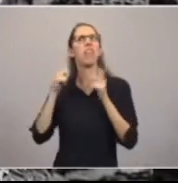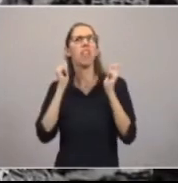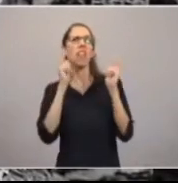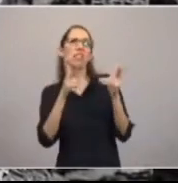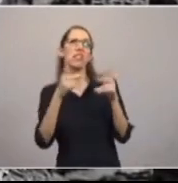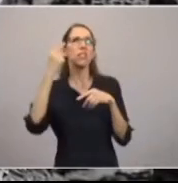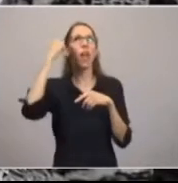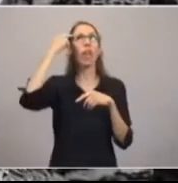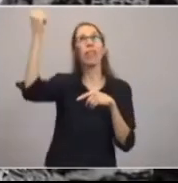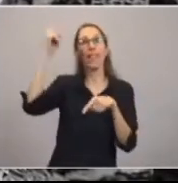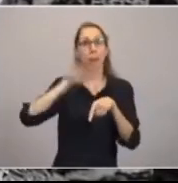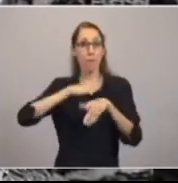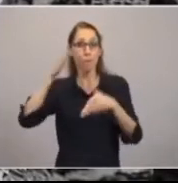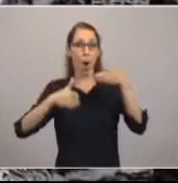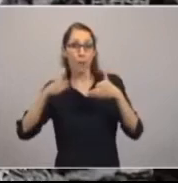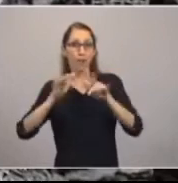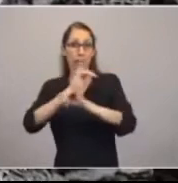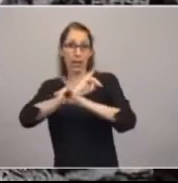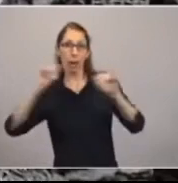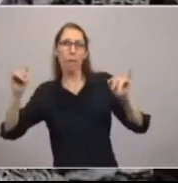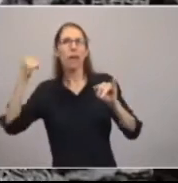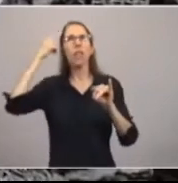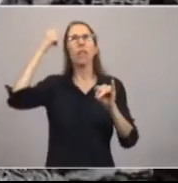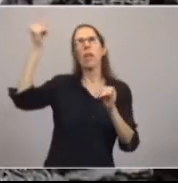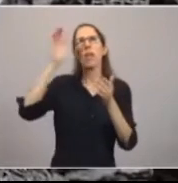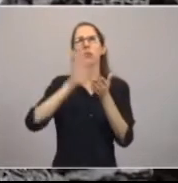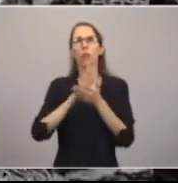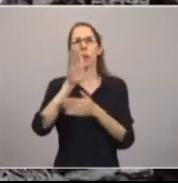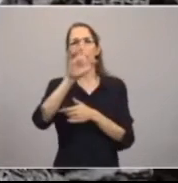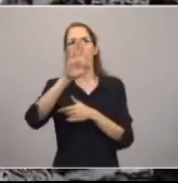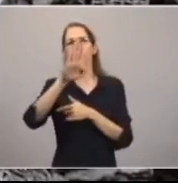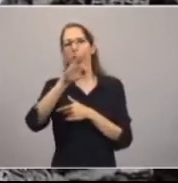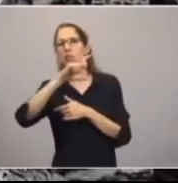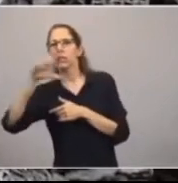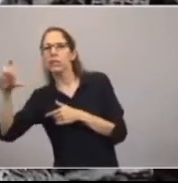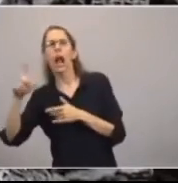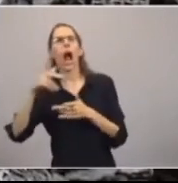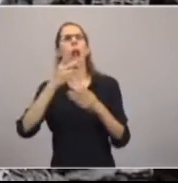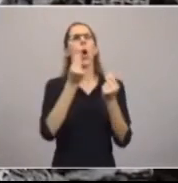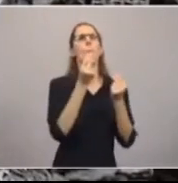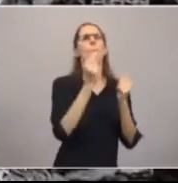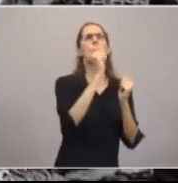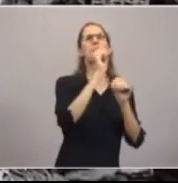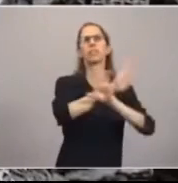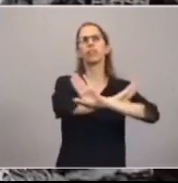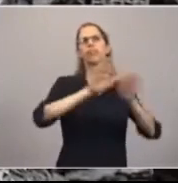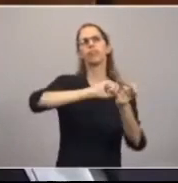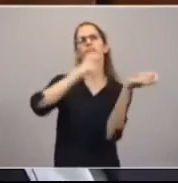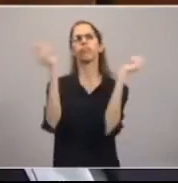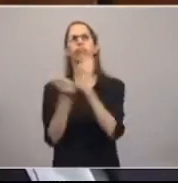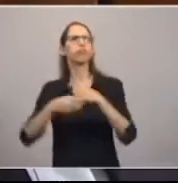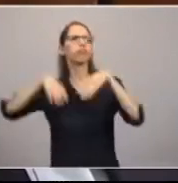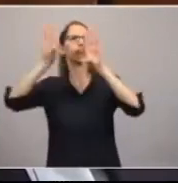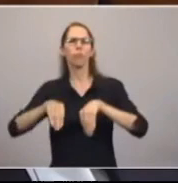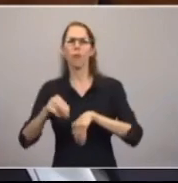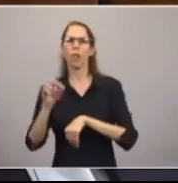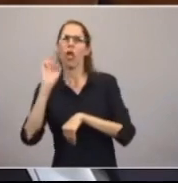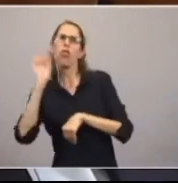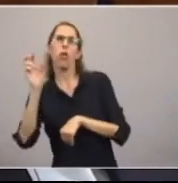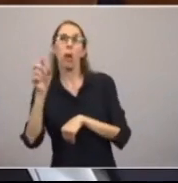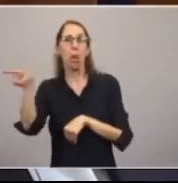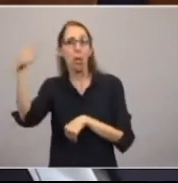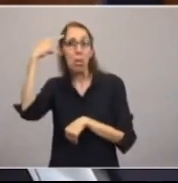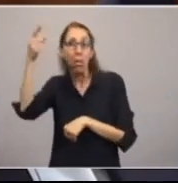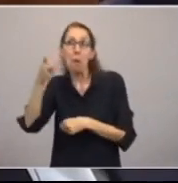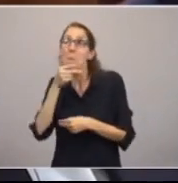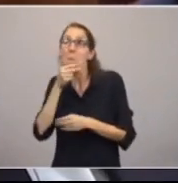esas originales que se discutieron en campaña del Banco Central, de la dolarización, parece que quedaron atrás o quedarán adelante, pero